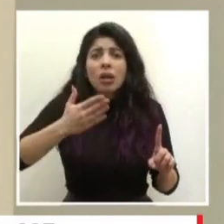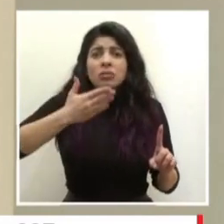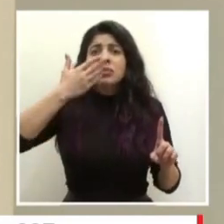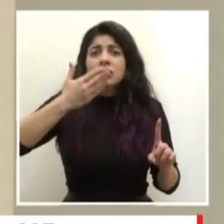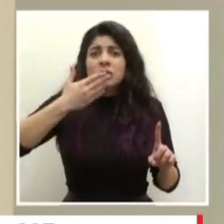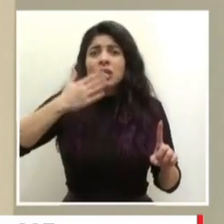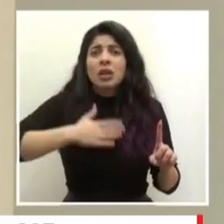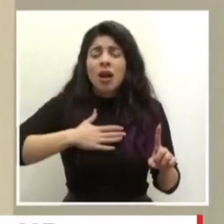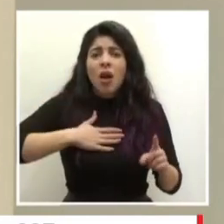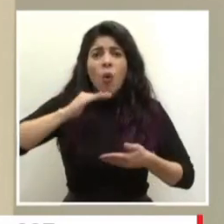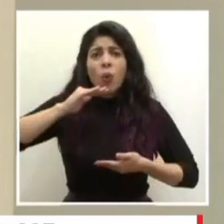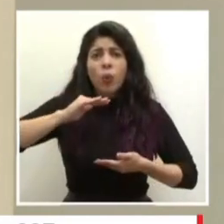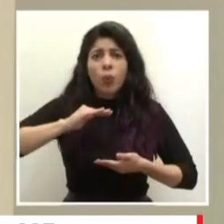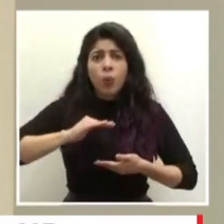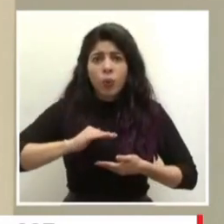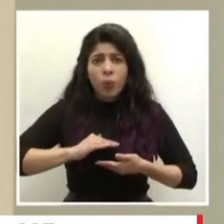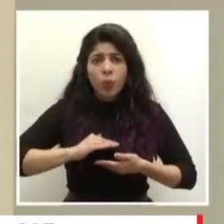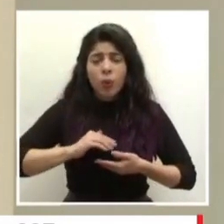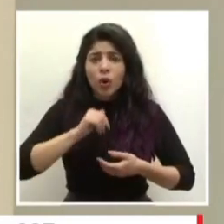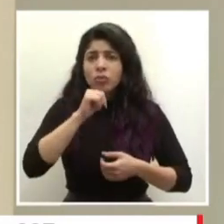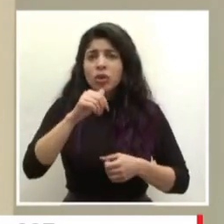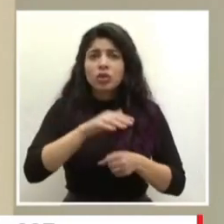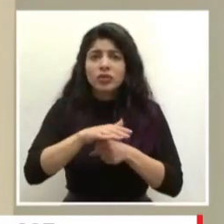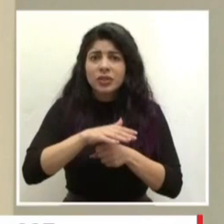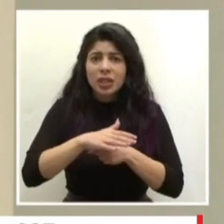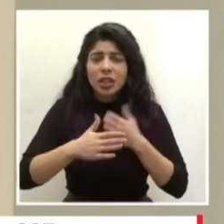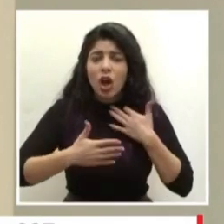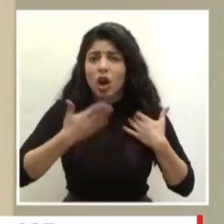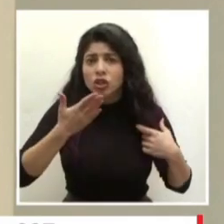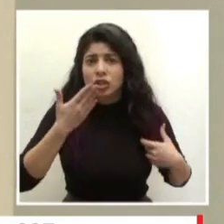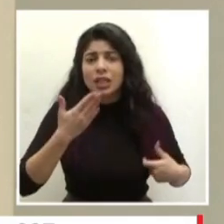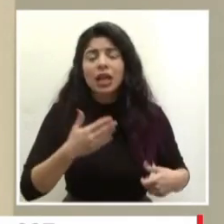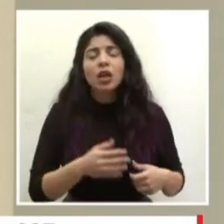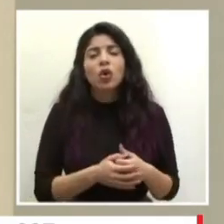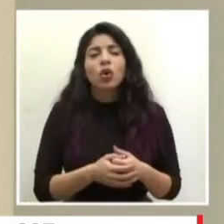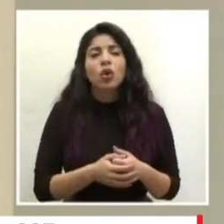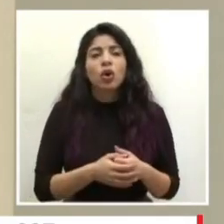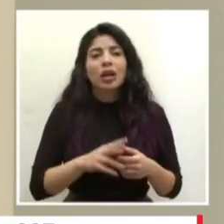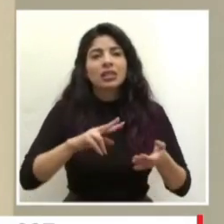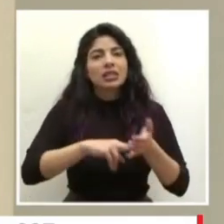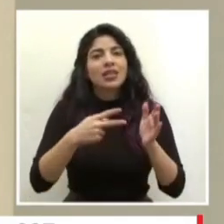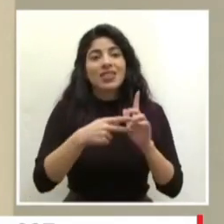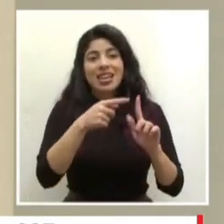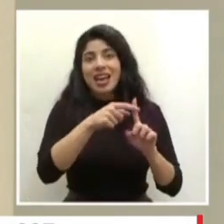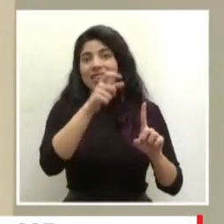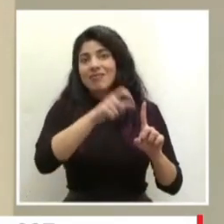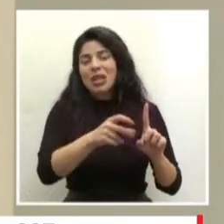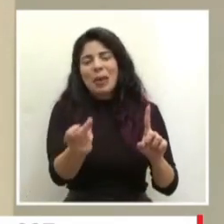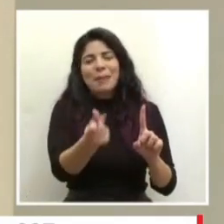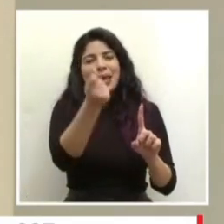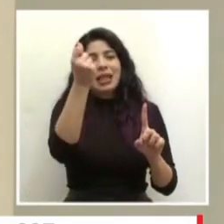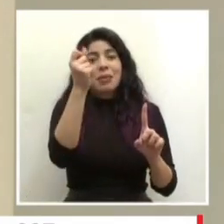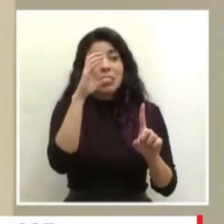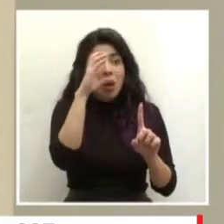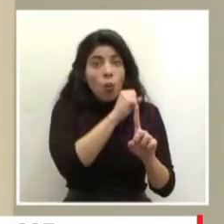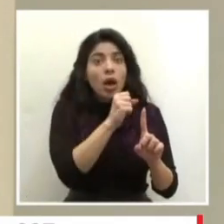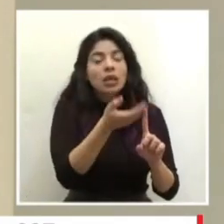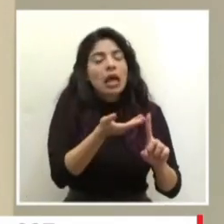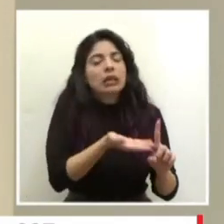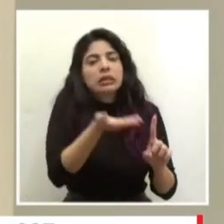oxígeno está disminuyendo a nivel de la saturación de oxígeno, pues inmediatamente ya lo llevamos